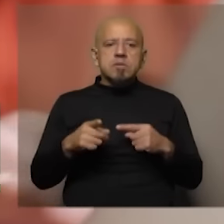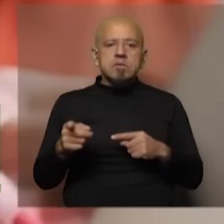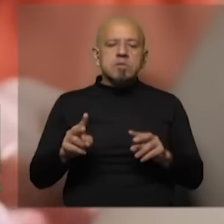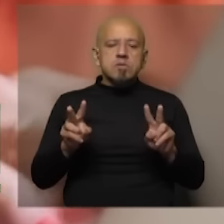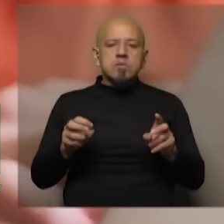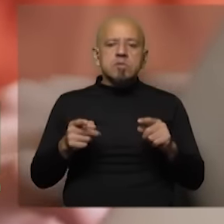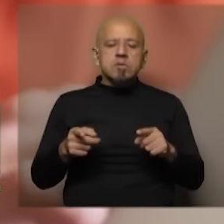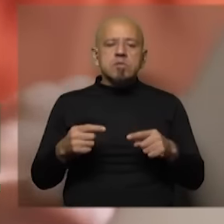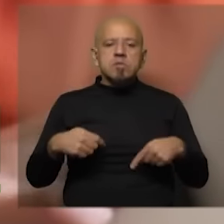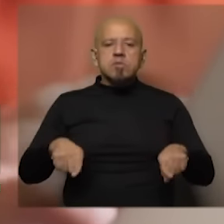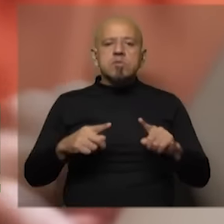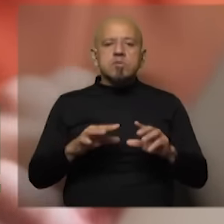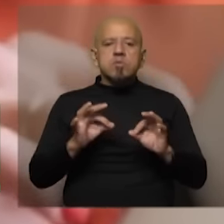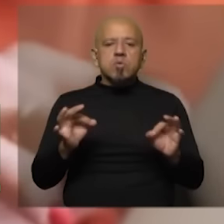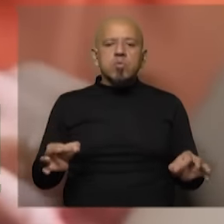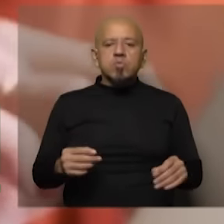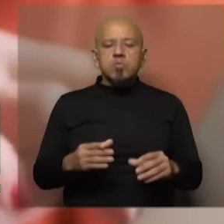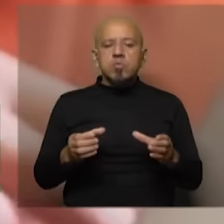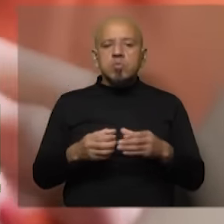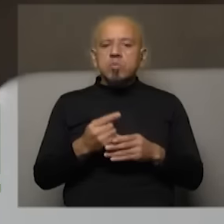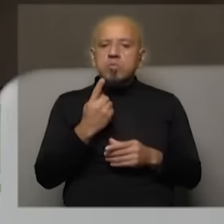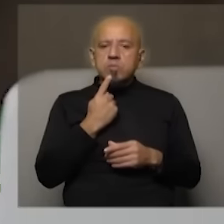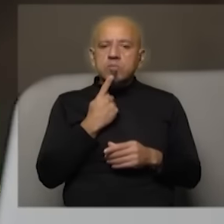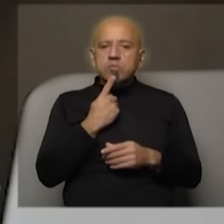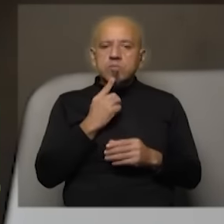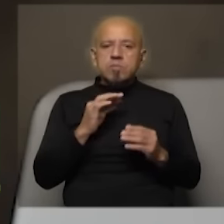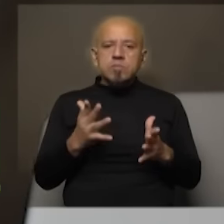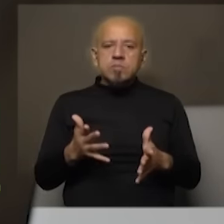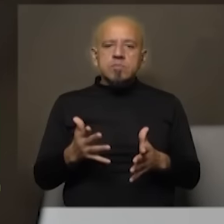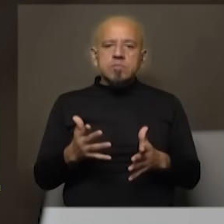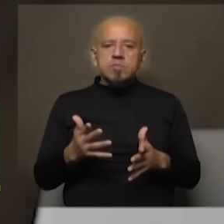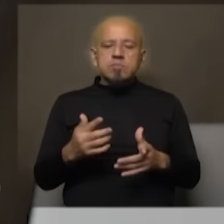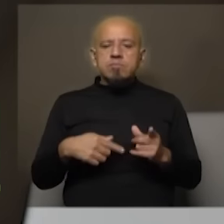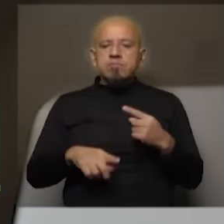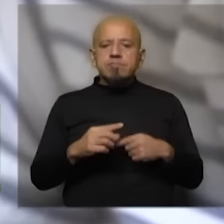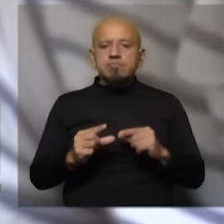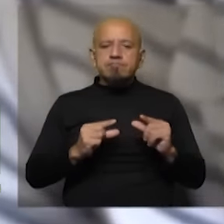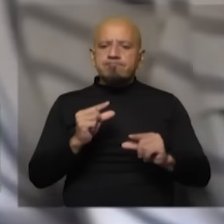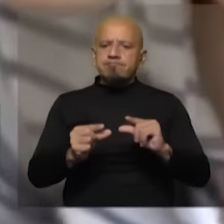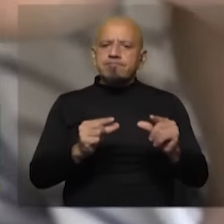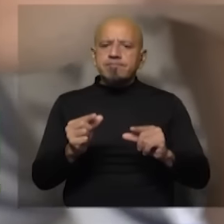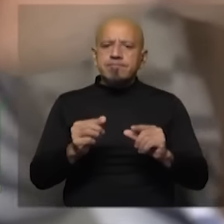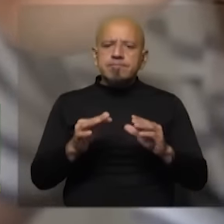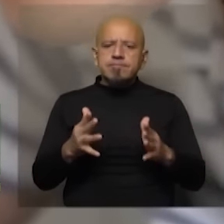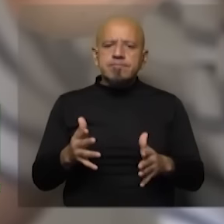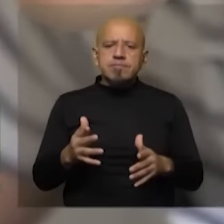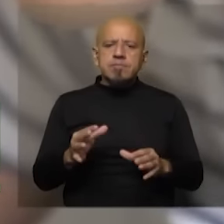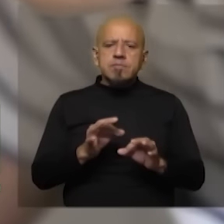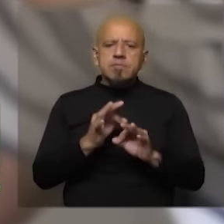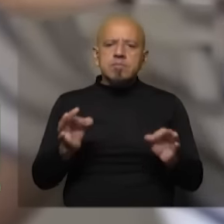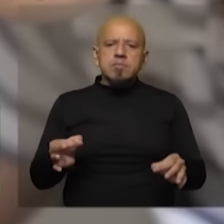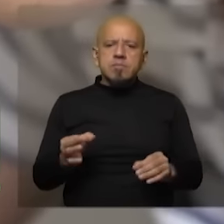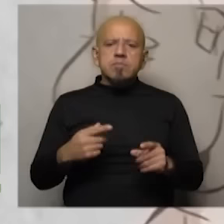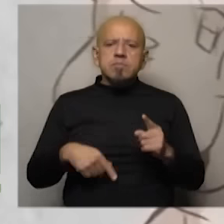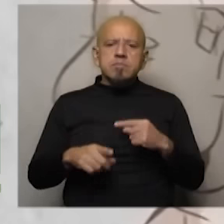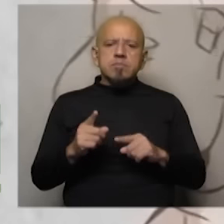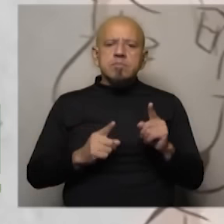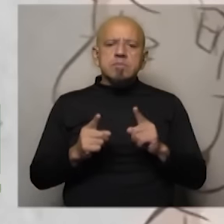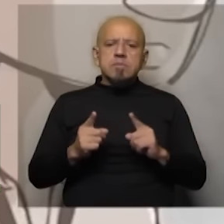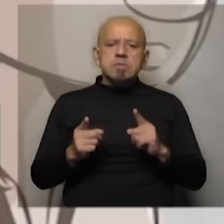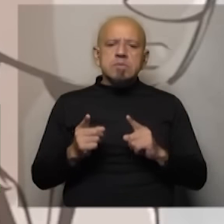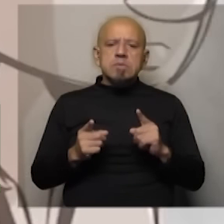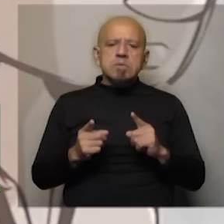un candidato o un partido. Están programadas para postear con determinada regularidad mensajes muy similares o para responder en masa a algunos posteos creados